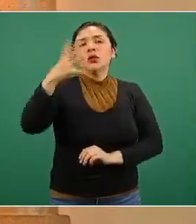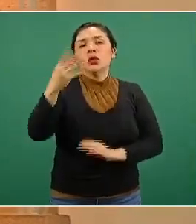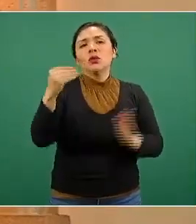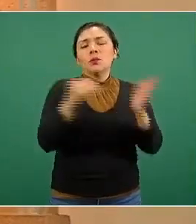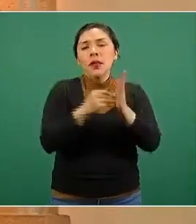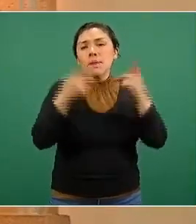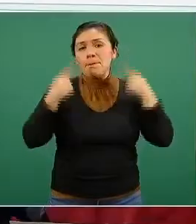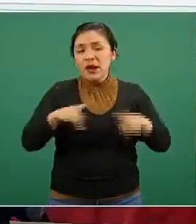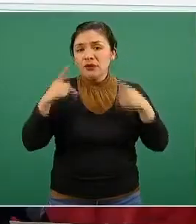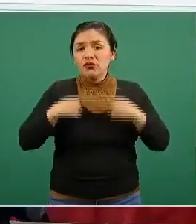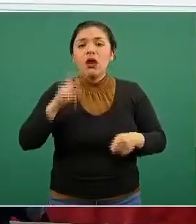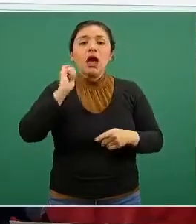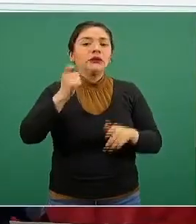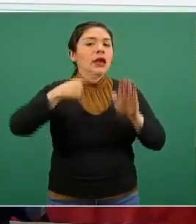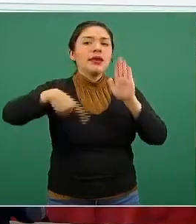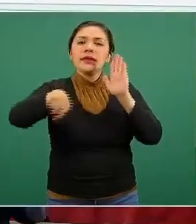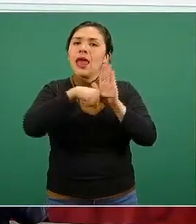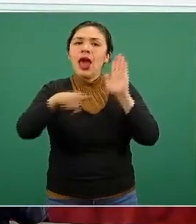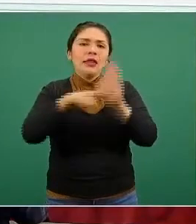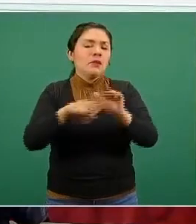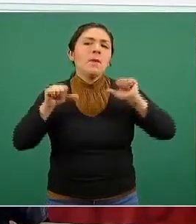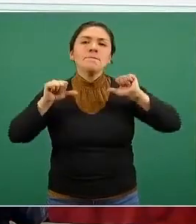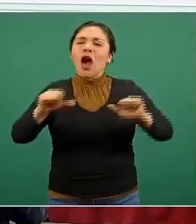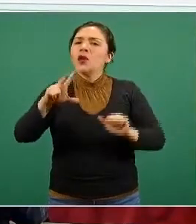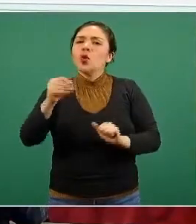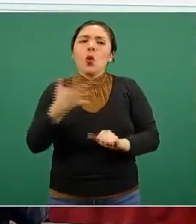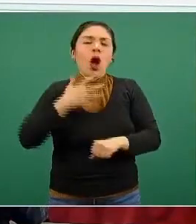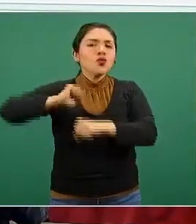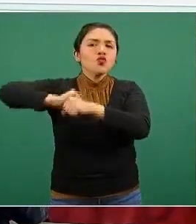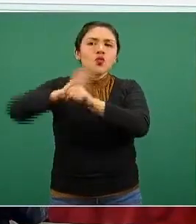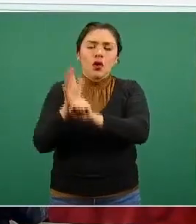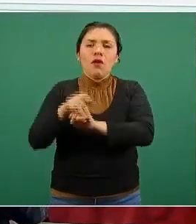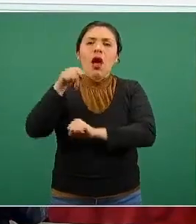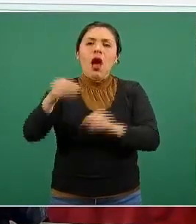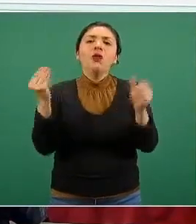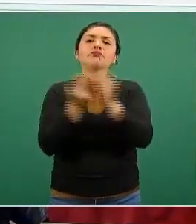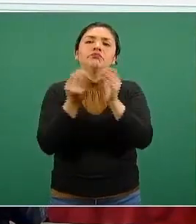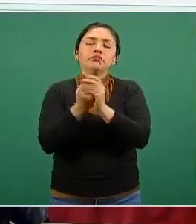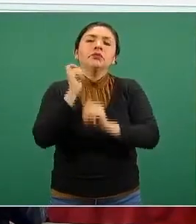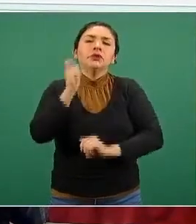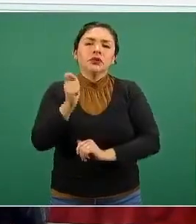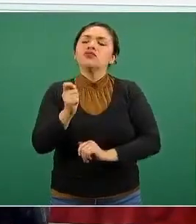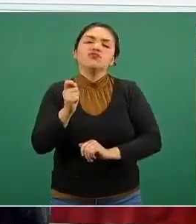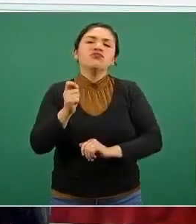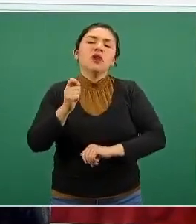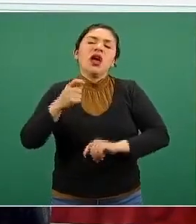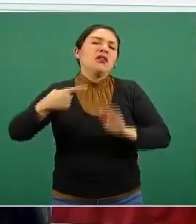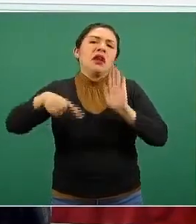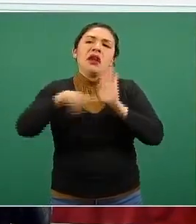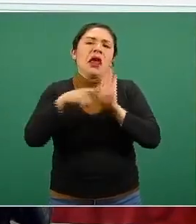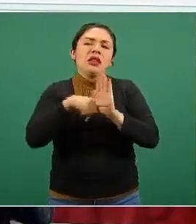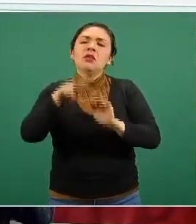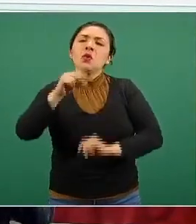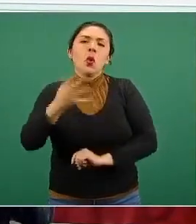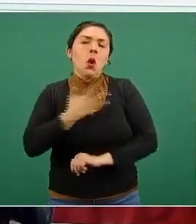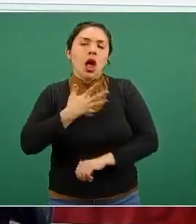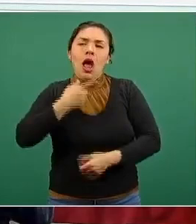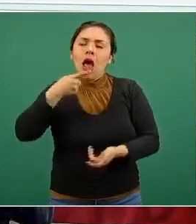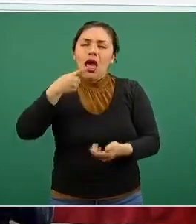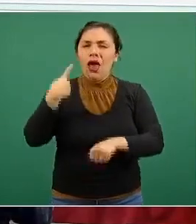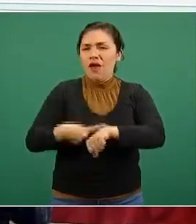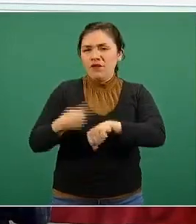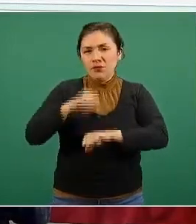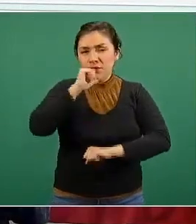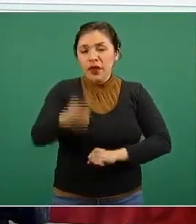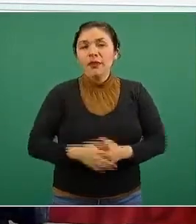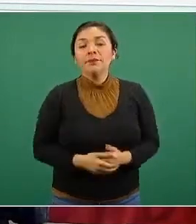1.924.348 personas han dado negativo a la prueba y por lo tanto están clasificadas en casos descartados de COVID-19.